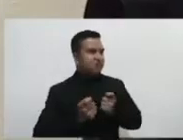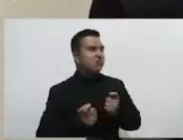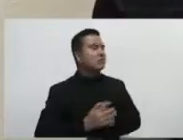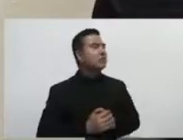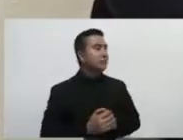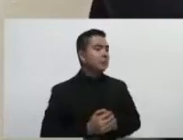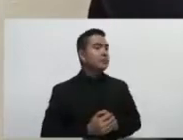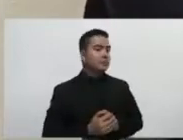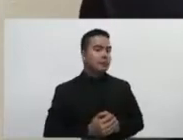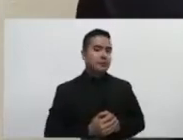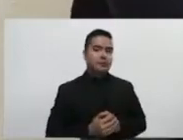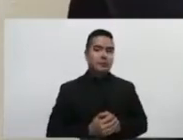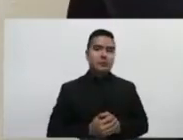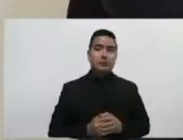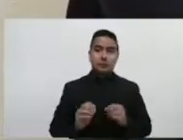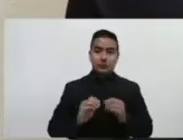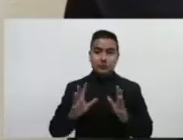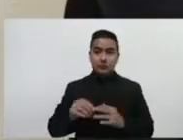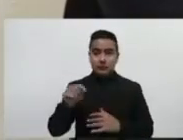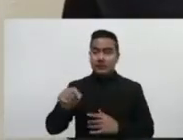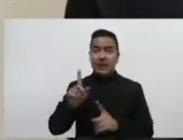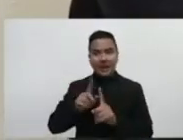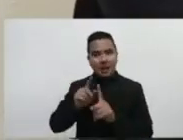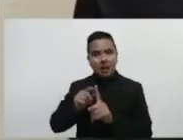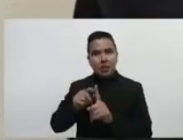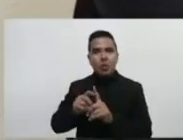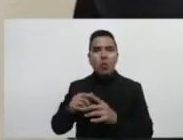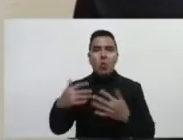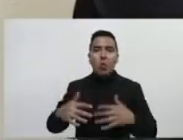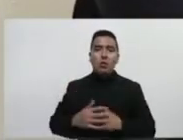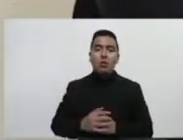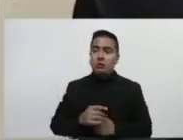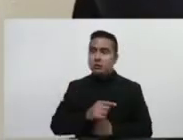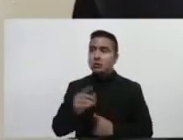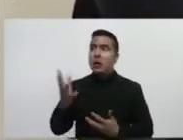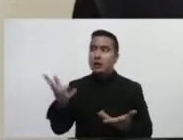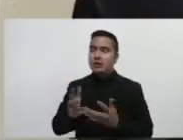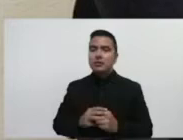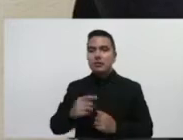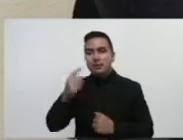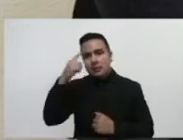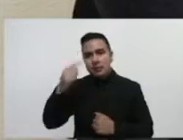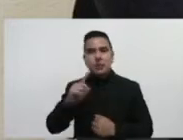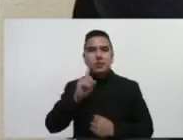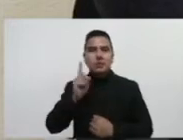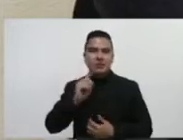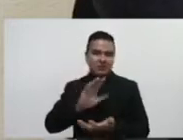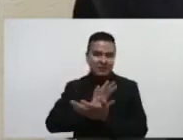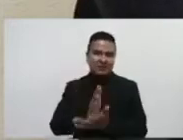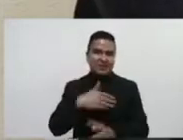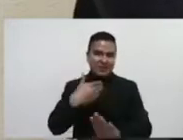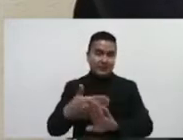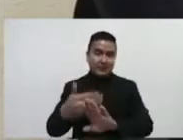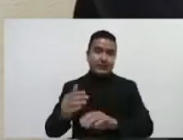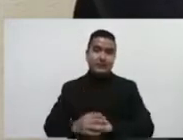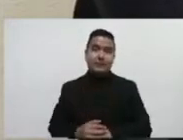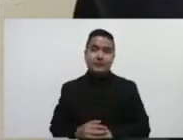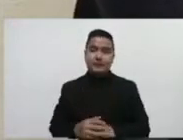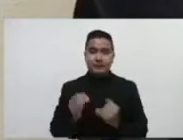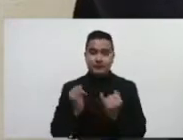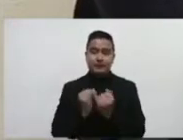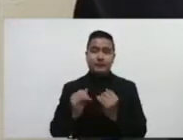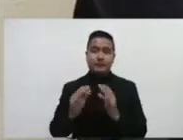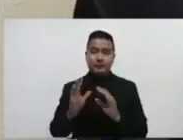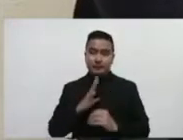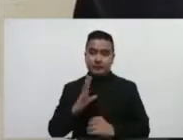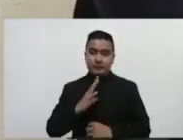de decir, ay, sí, tú vas a ser la gobernadora, pero yo voy a ser el que gobierna. Y fíjate cómo a través de un cuento, o sea, claro, ¿no? Se